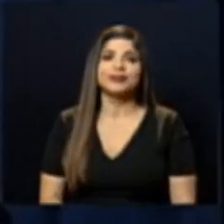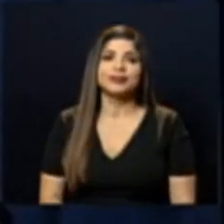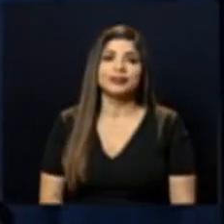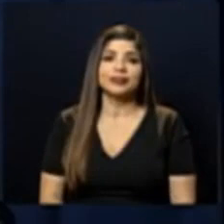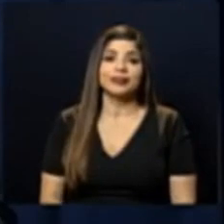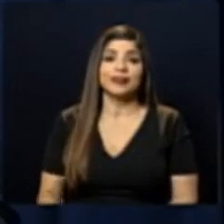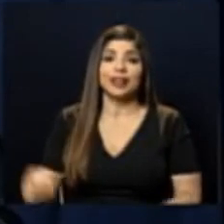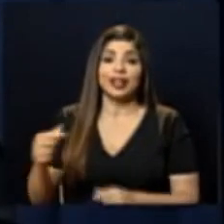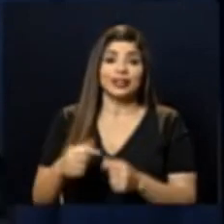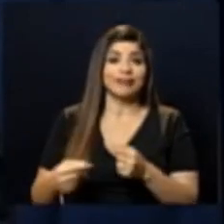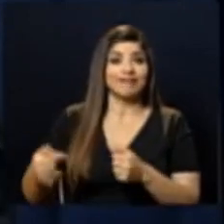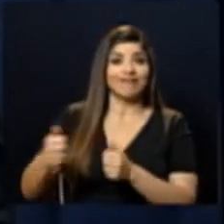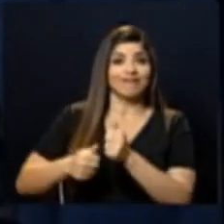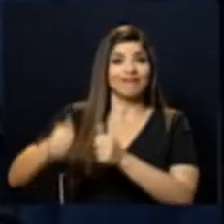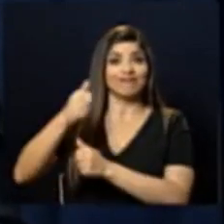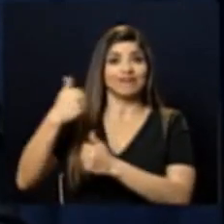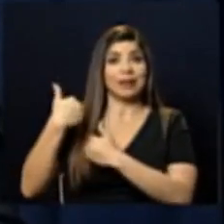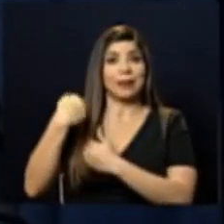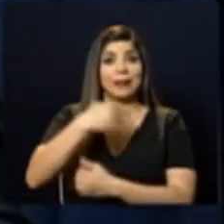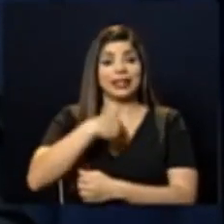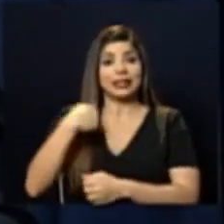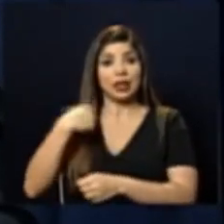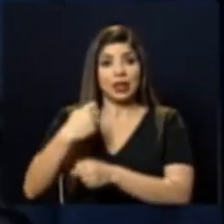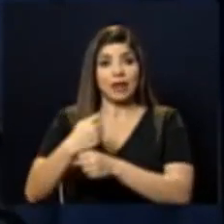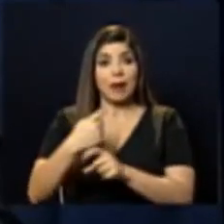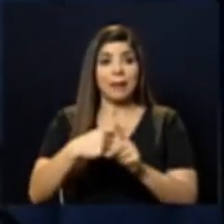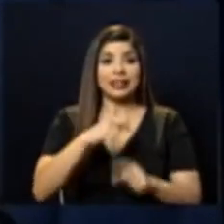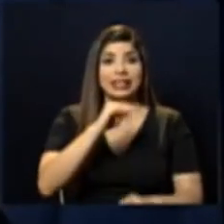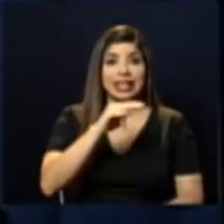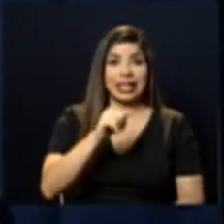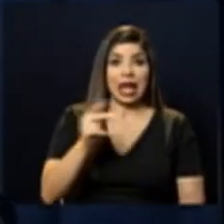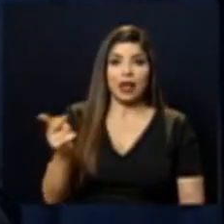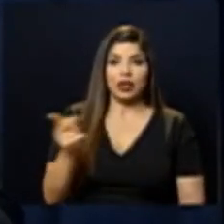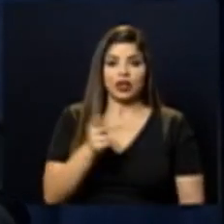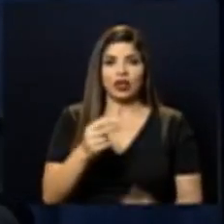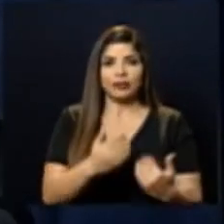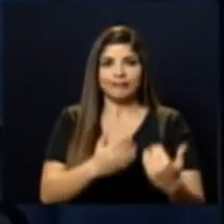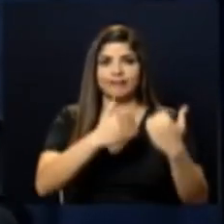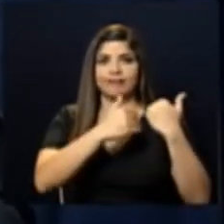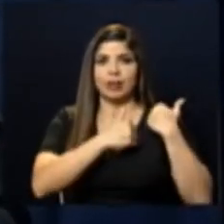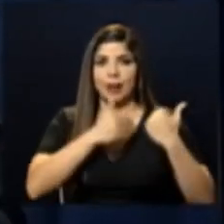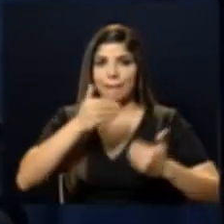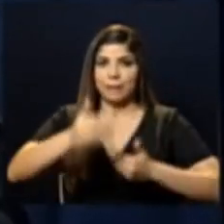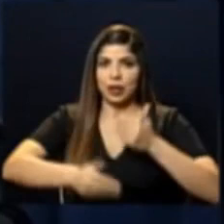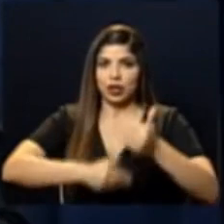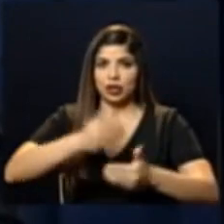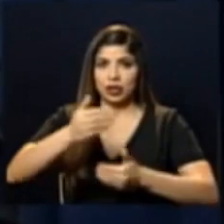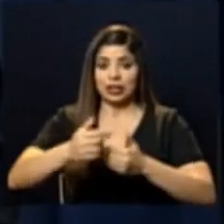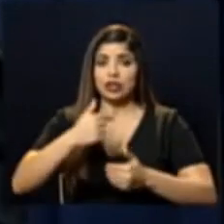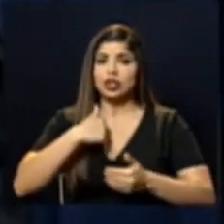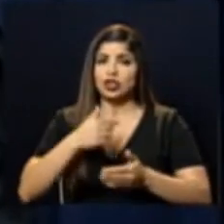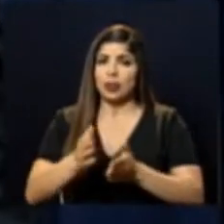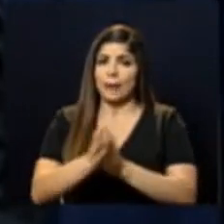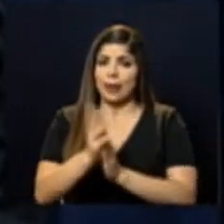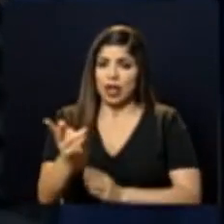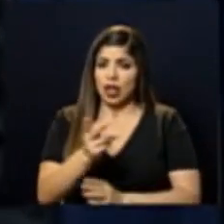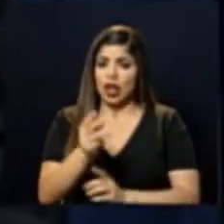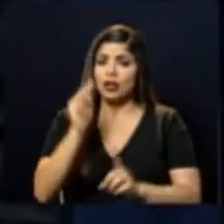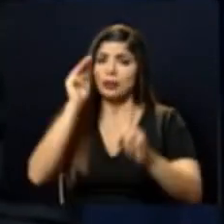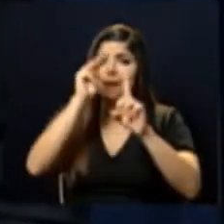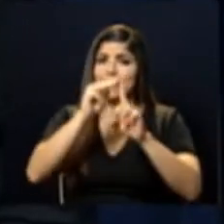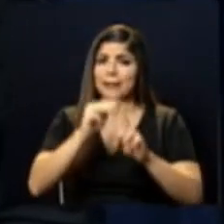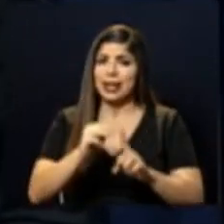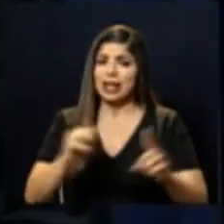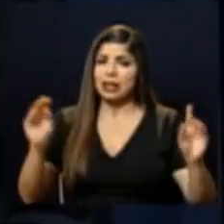Los jerarcas del Ministerio de Trabajo y del INAH lideran ese proceso y les he pedido fijar metas